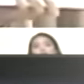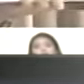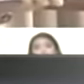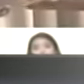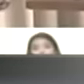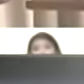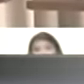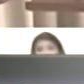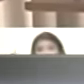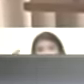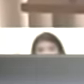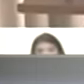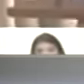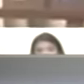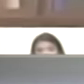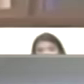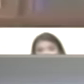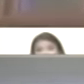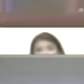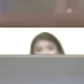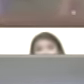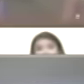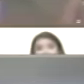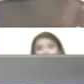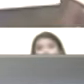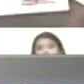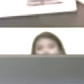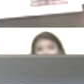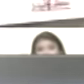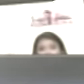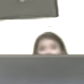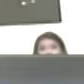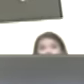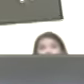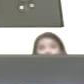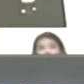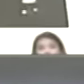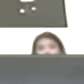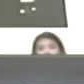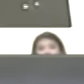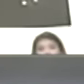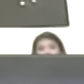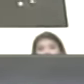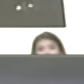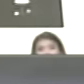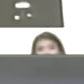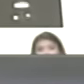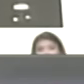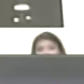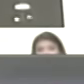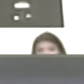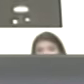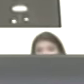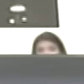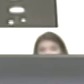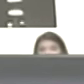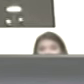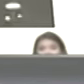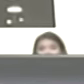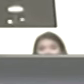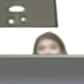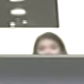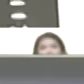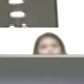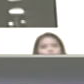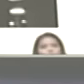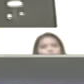de los eventos. Aquí podemos observar en cámara el incendio que actualmente está. Hemos habilitado equipos